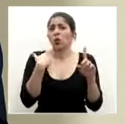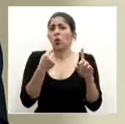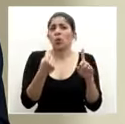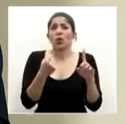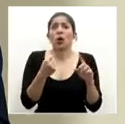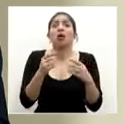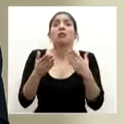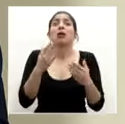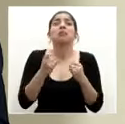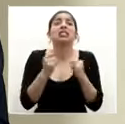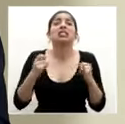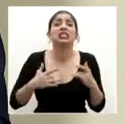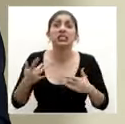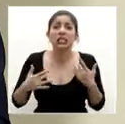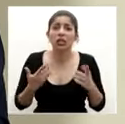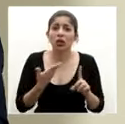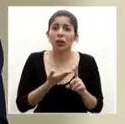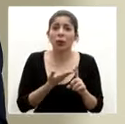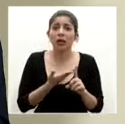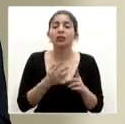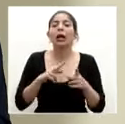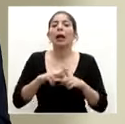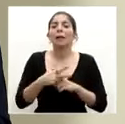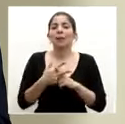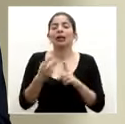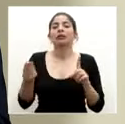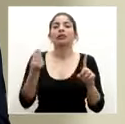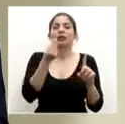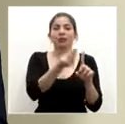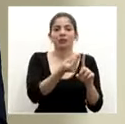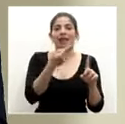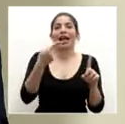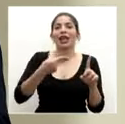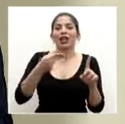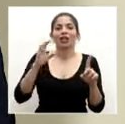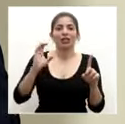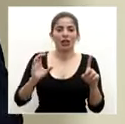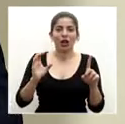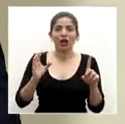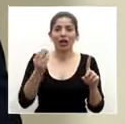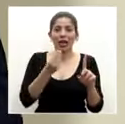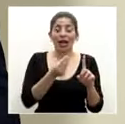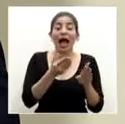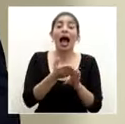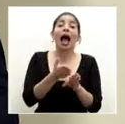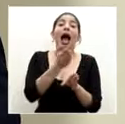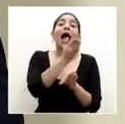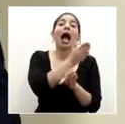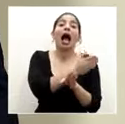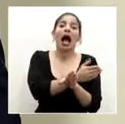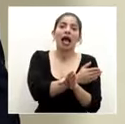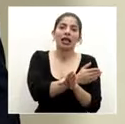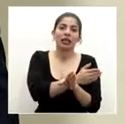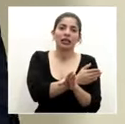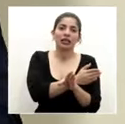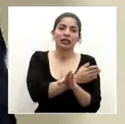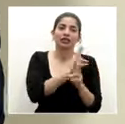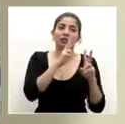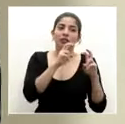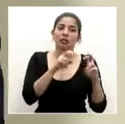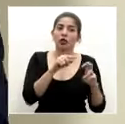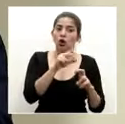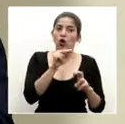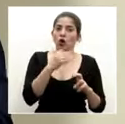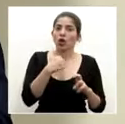hasta asintomático y comienza a tomar la hidroxicloroquina previo un filtro primero de que no